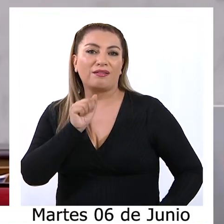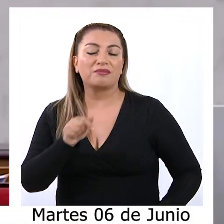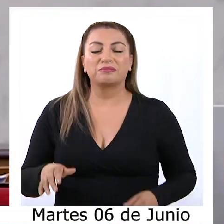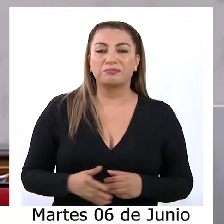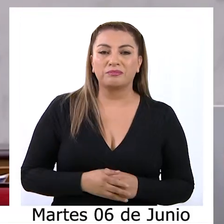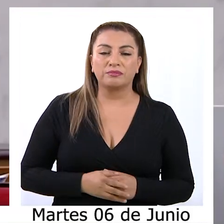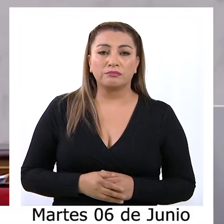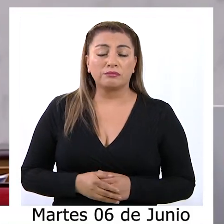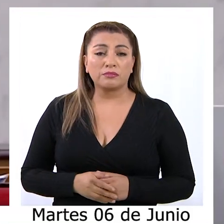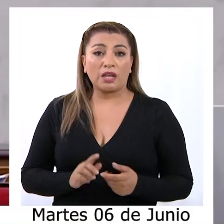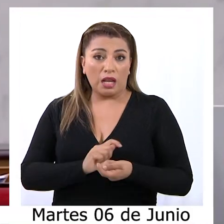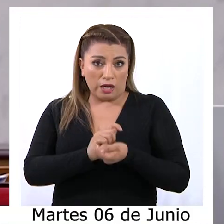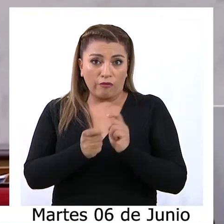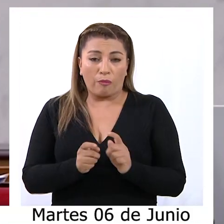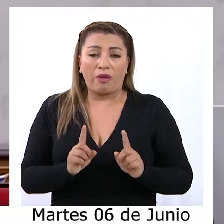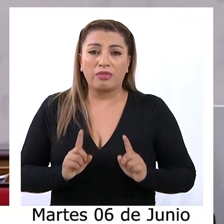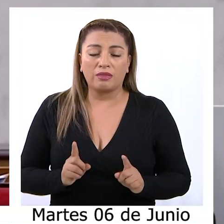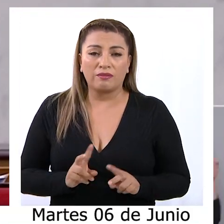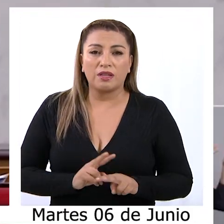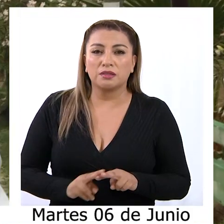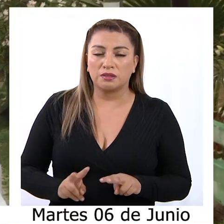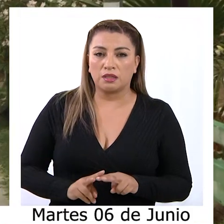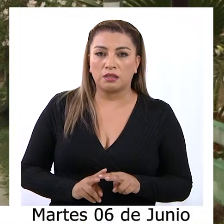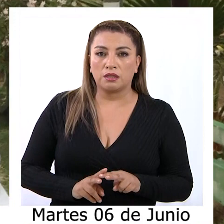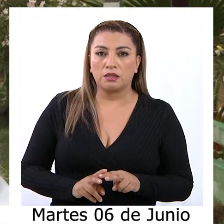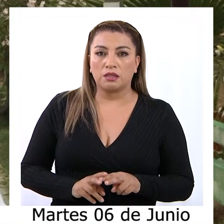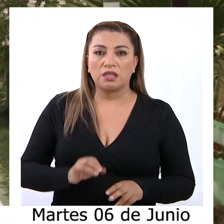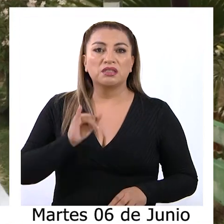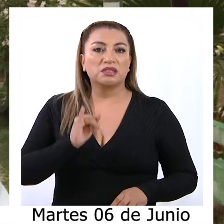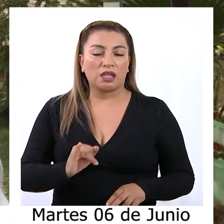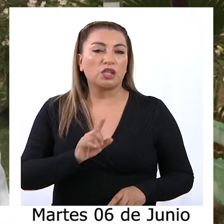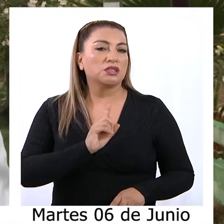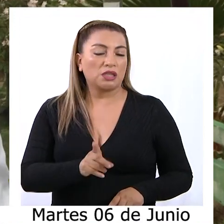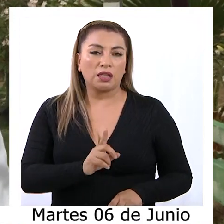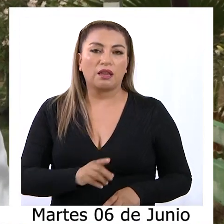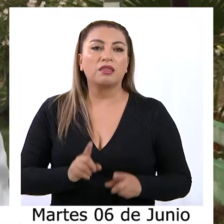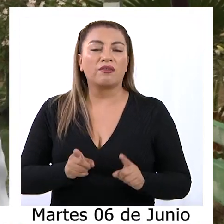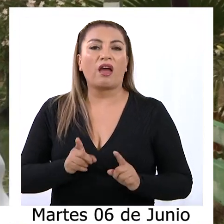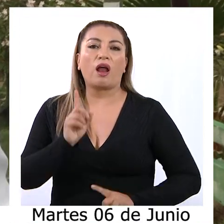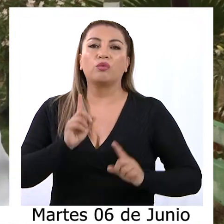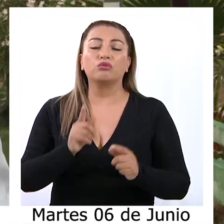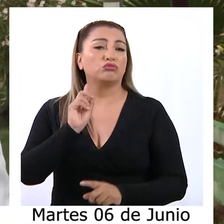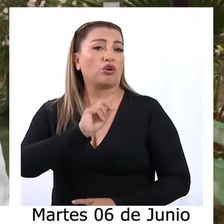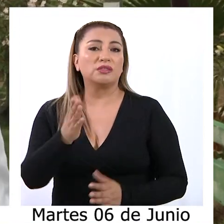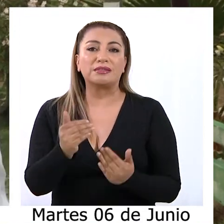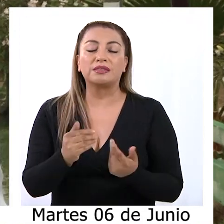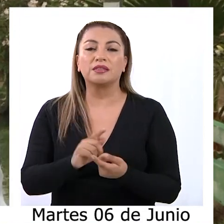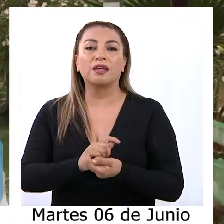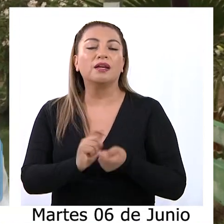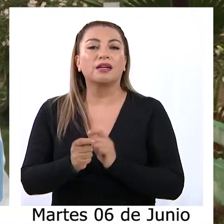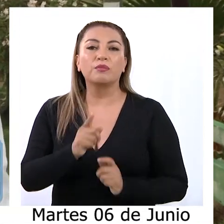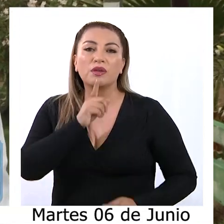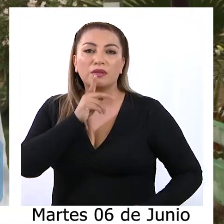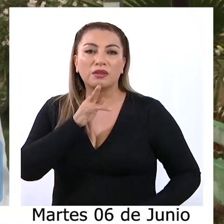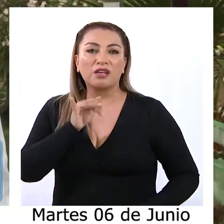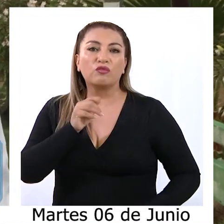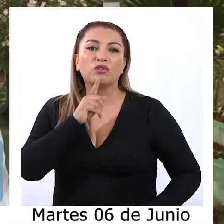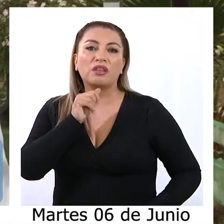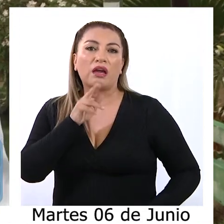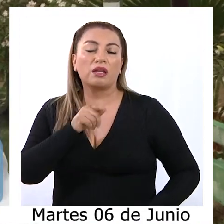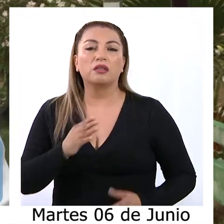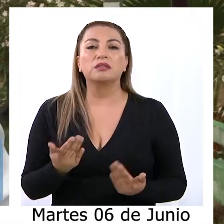las reformas se tienen que efectuar con o sin reforma tributaria. Hay algunas que requieren más esfuerzo legislativo que